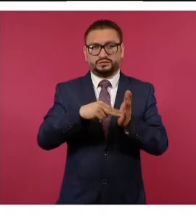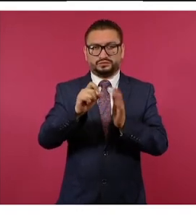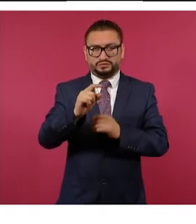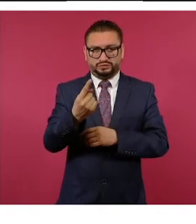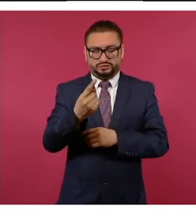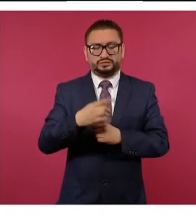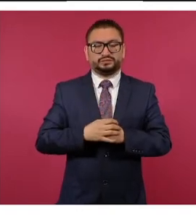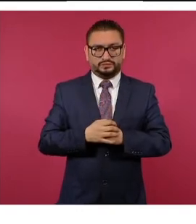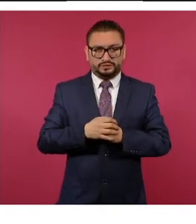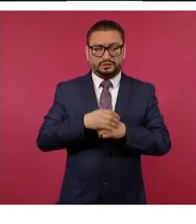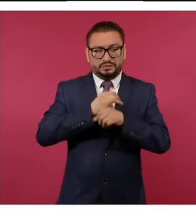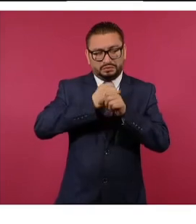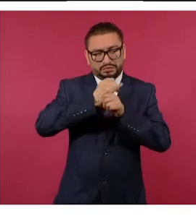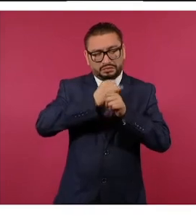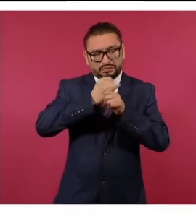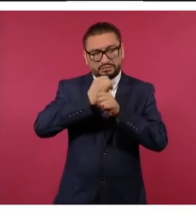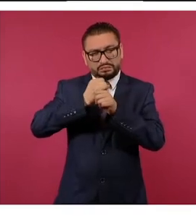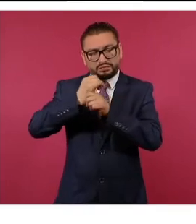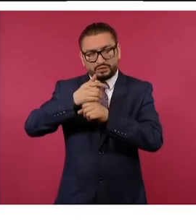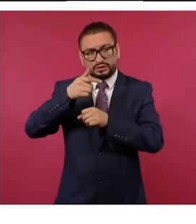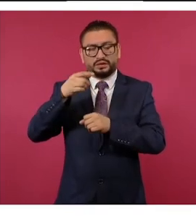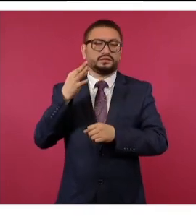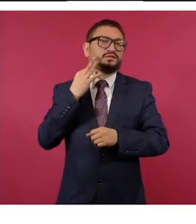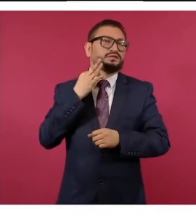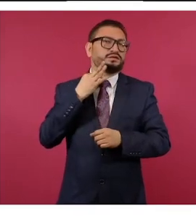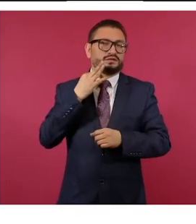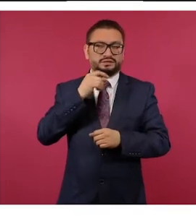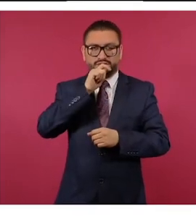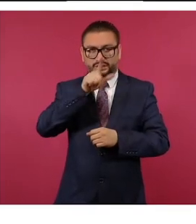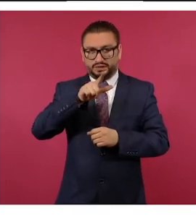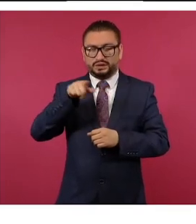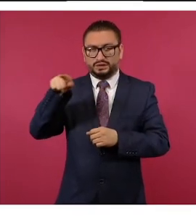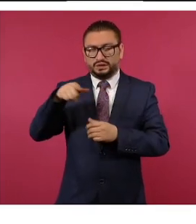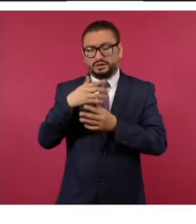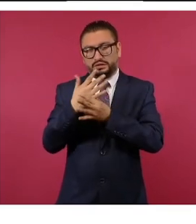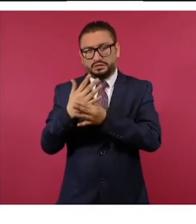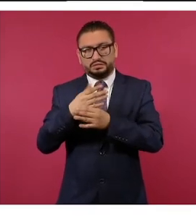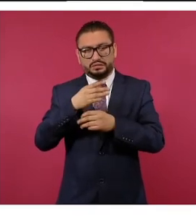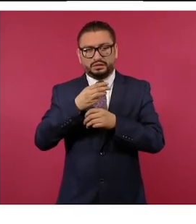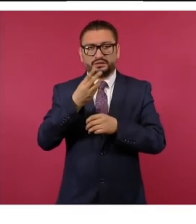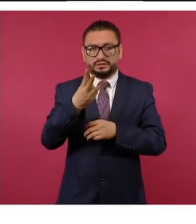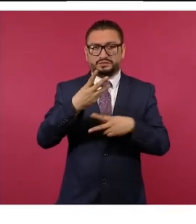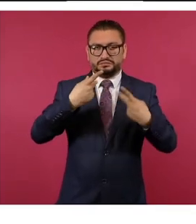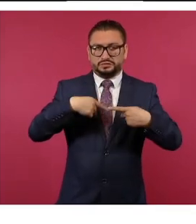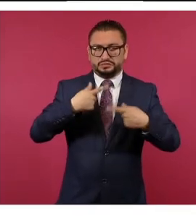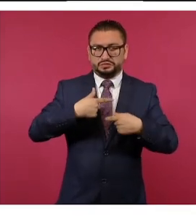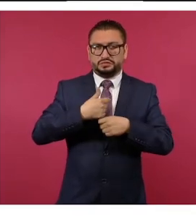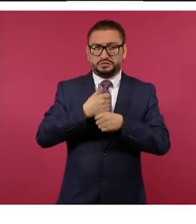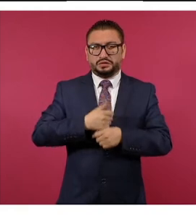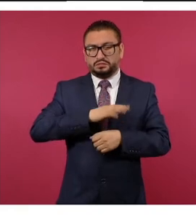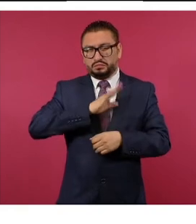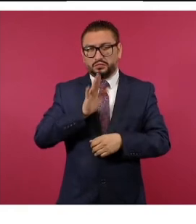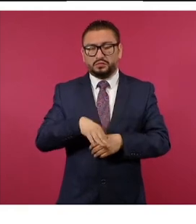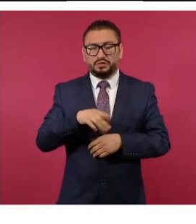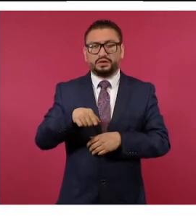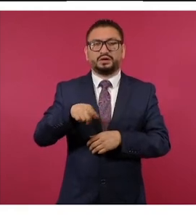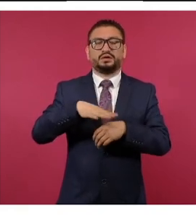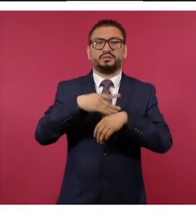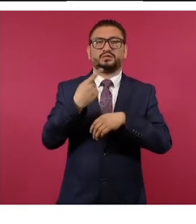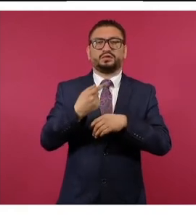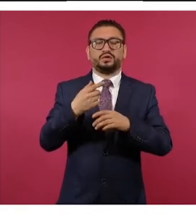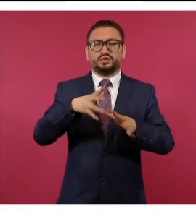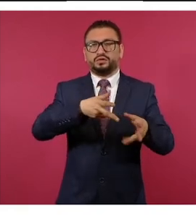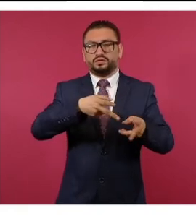acuerdo con las investigaciones de la Fiscalía de Jalisco, las 3 víctimas fueron privadas de su libertad